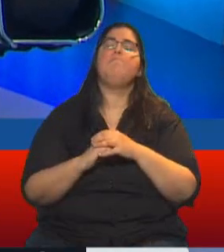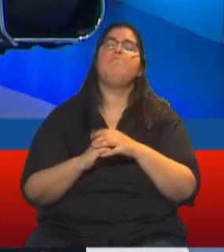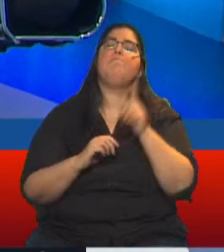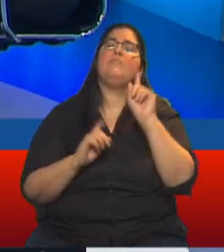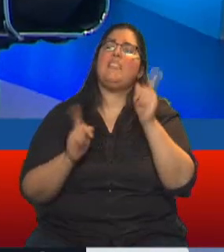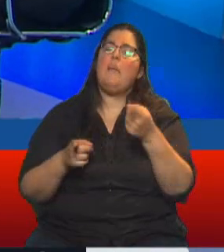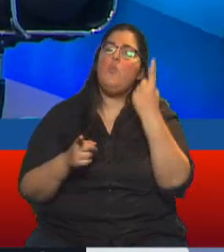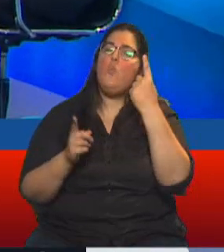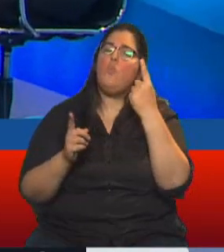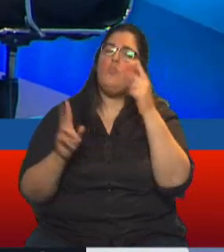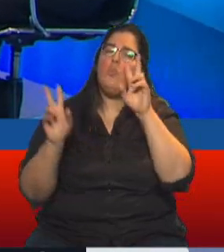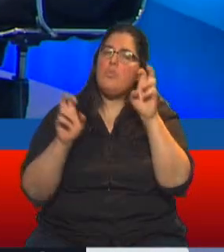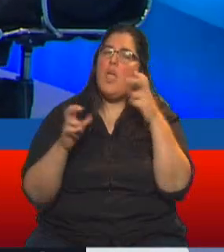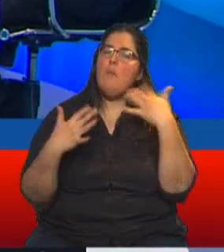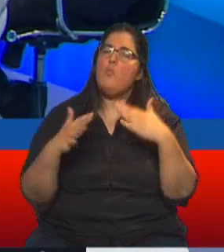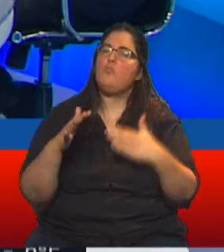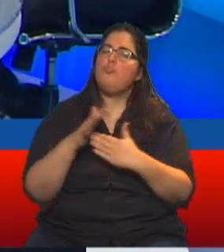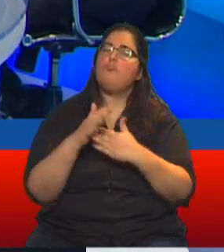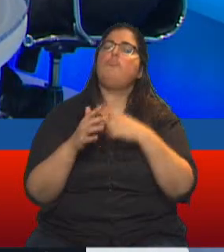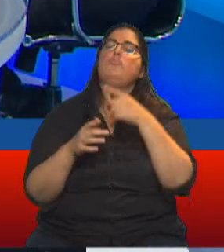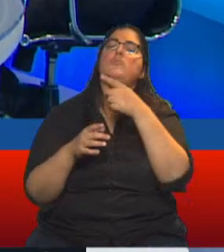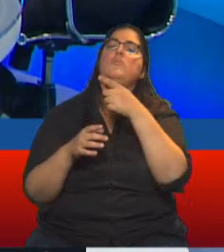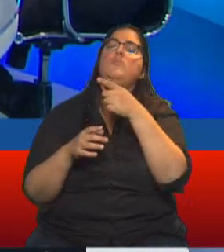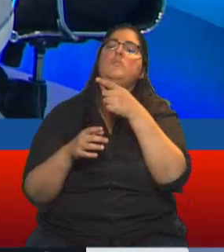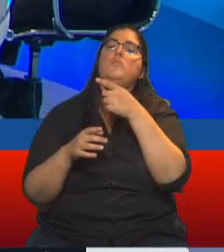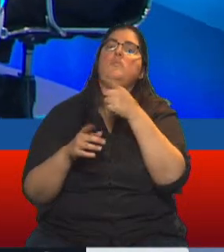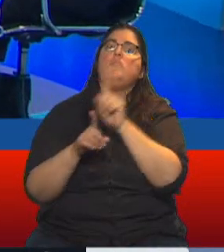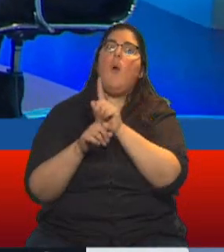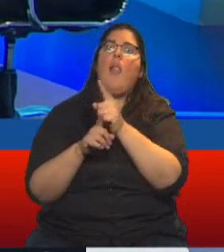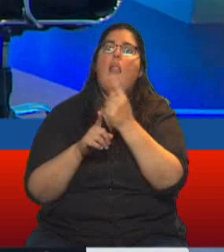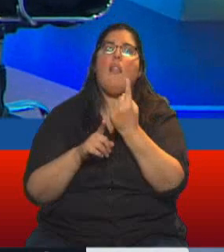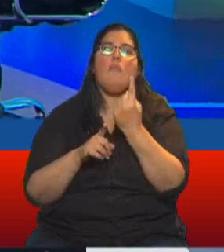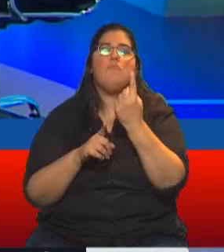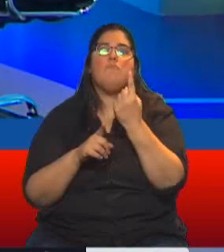que sea el primer presidente proveniente de esos